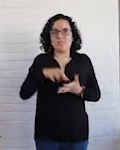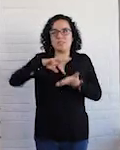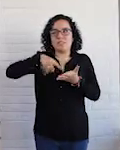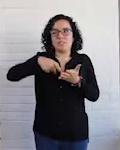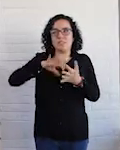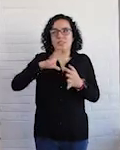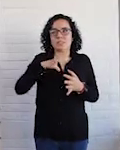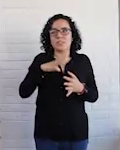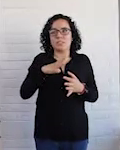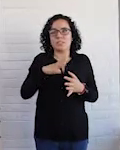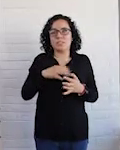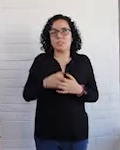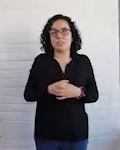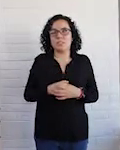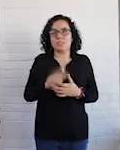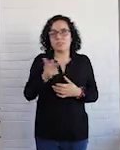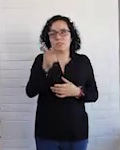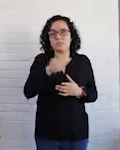ingeniero?